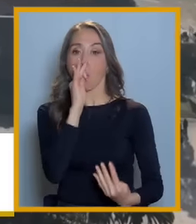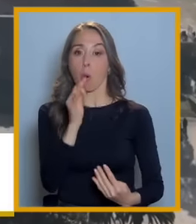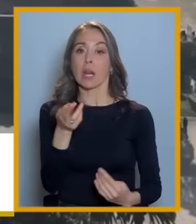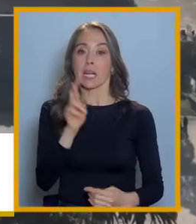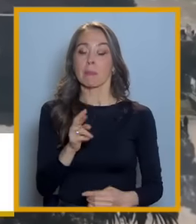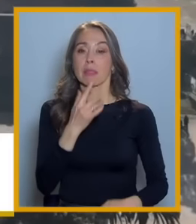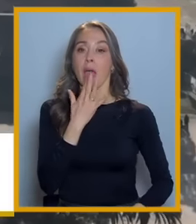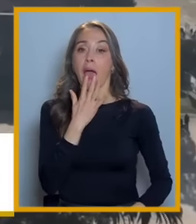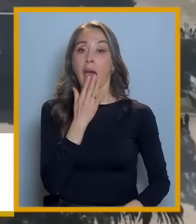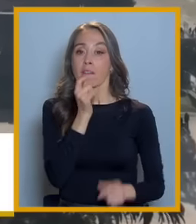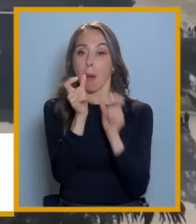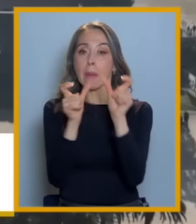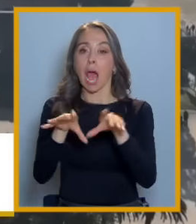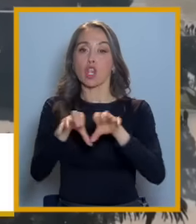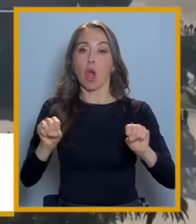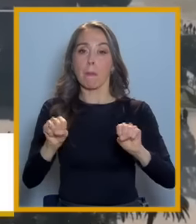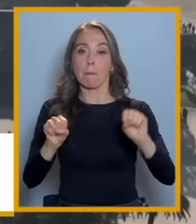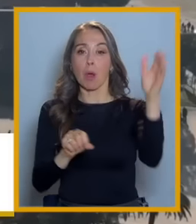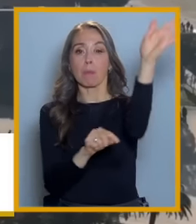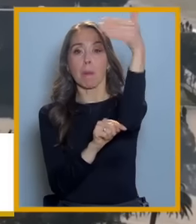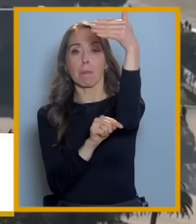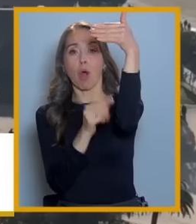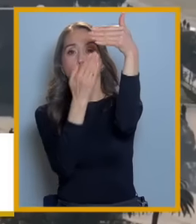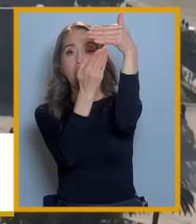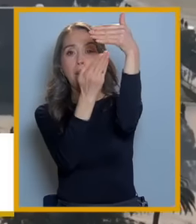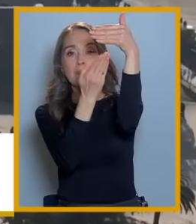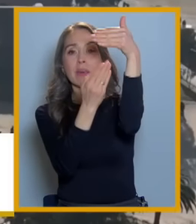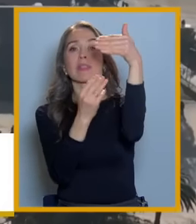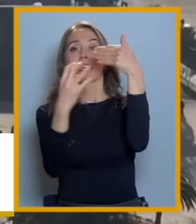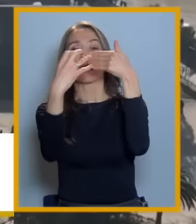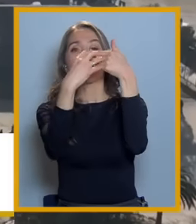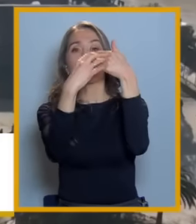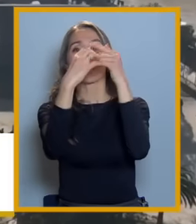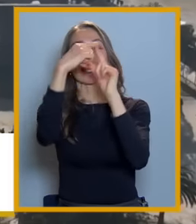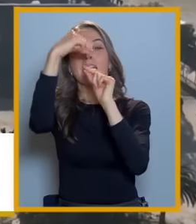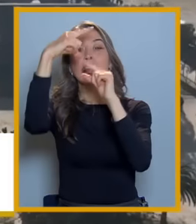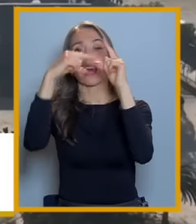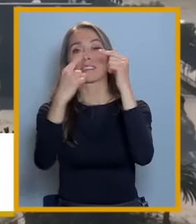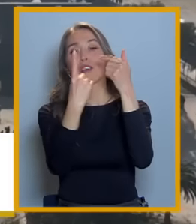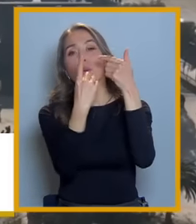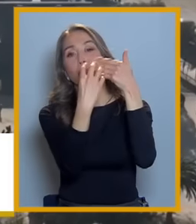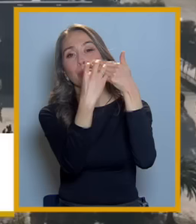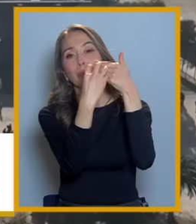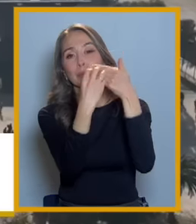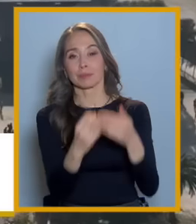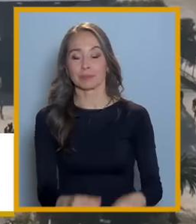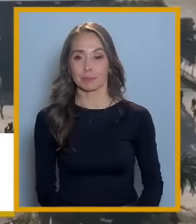el compromiso por nuestra bandera y nuestra estrella solitaria.